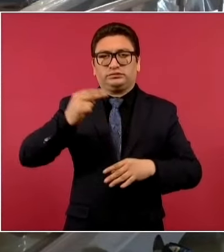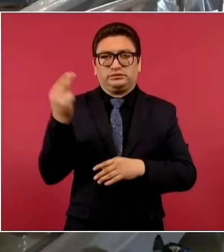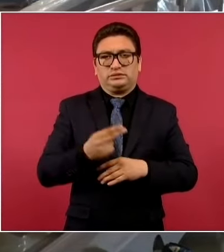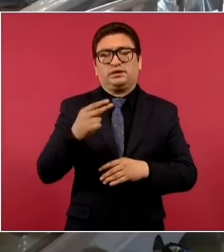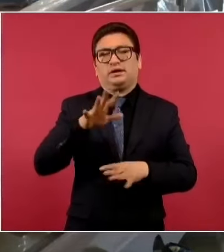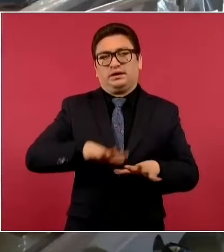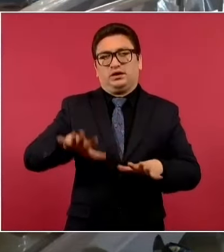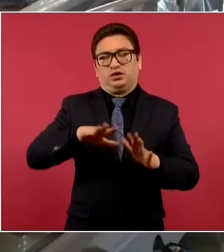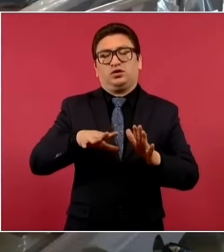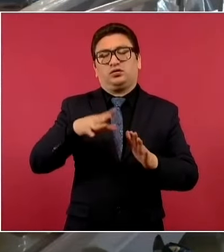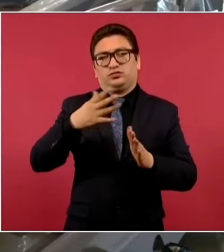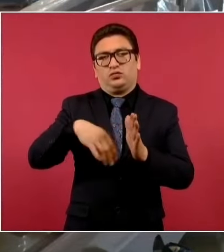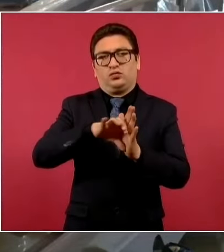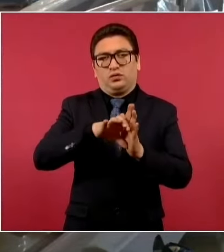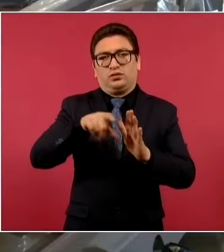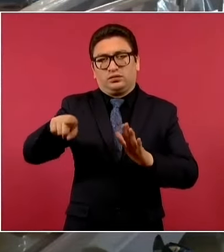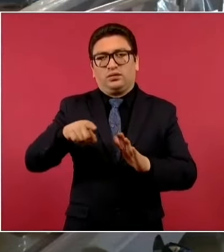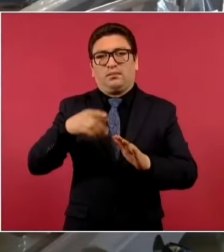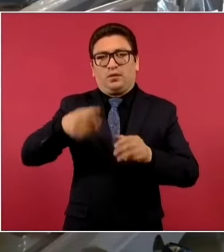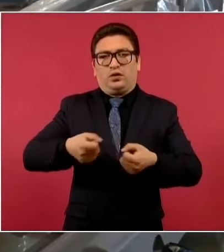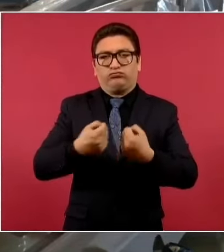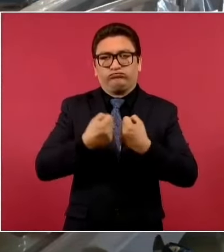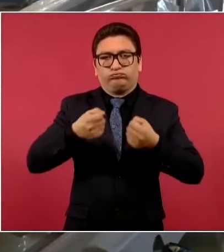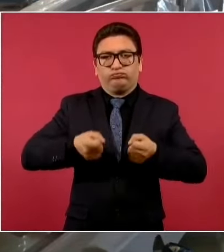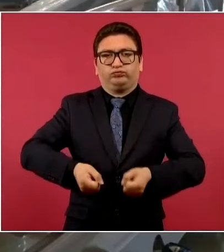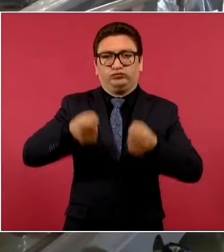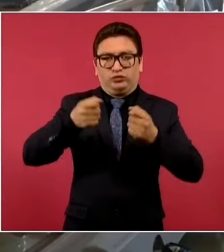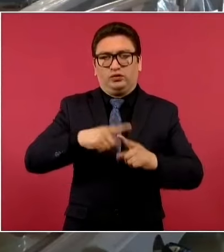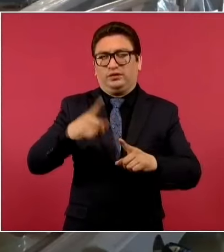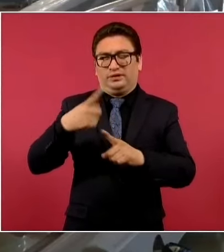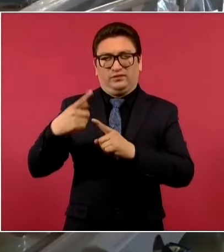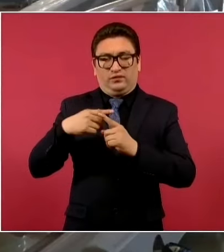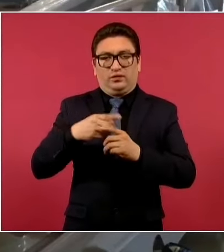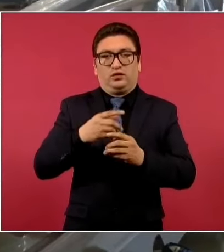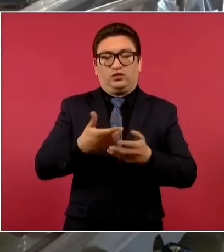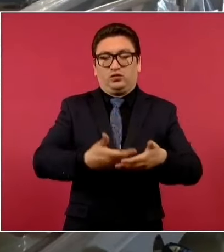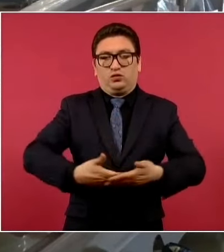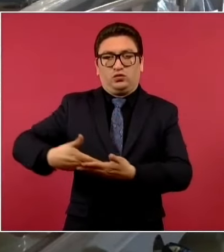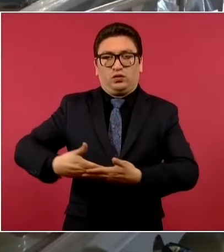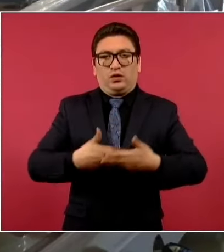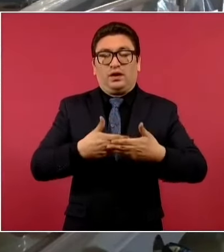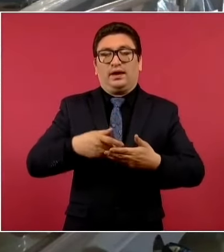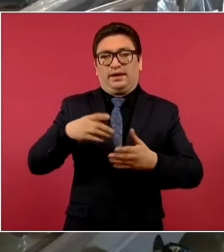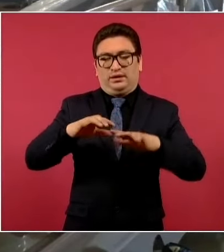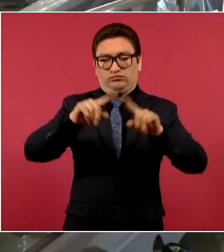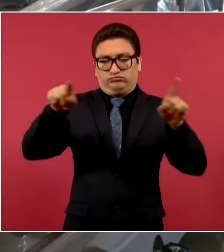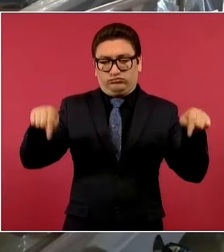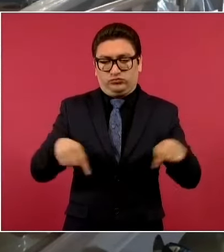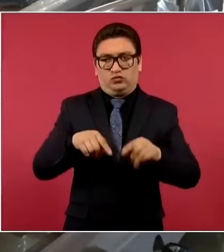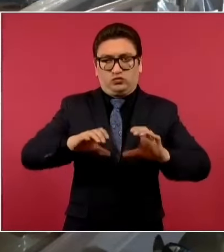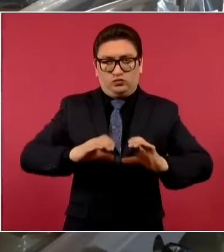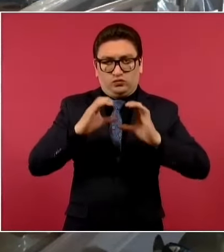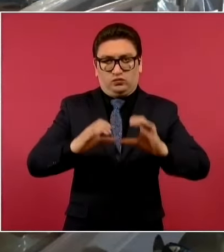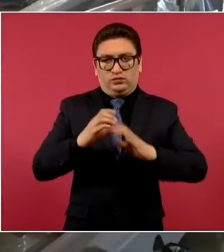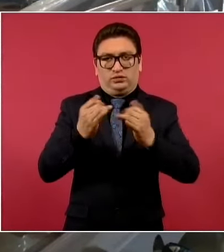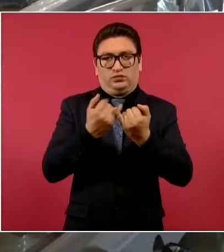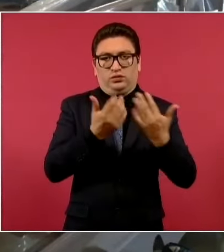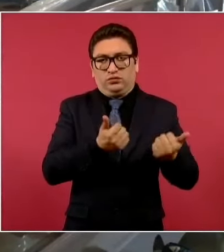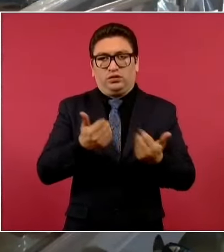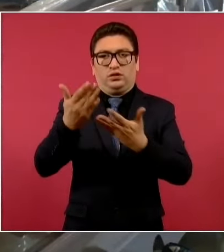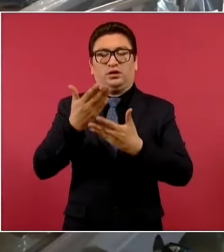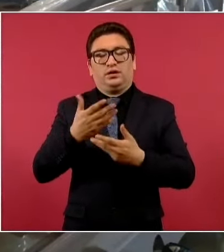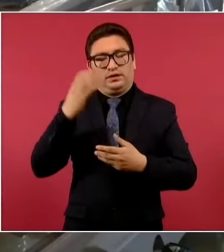en donde tienen los equipos de reanimación, cunas de calor radiante para recién nacidos, incubadoras de traslado,